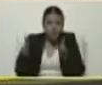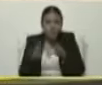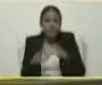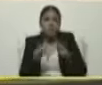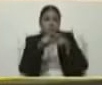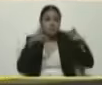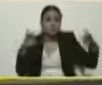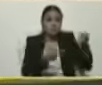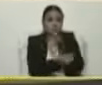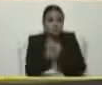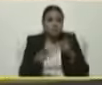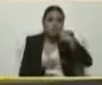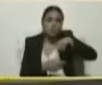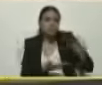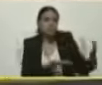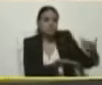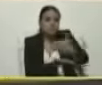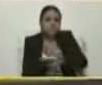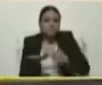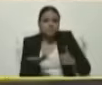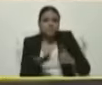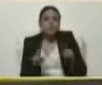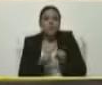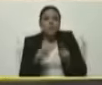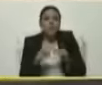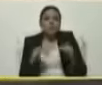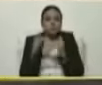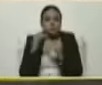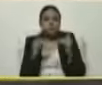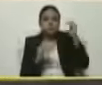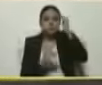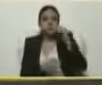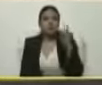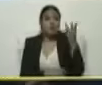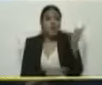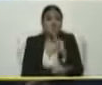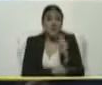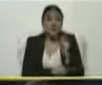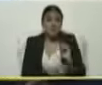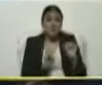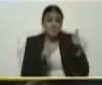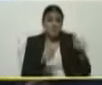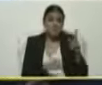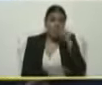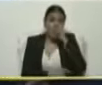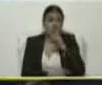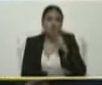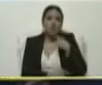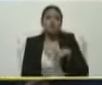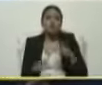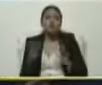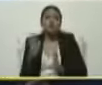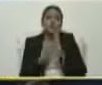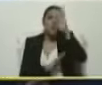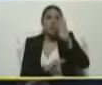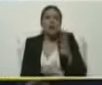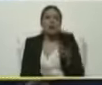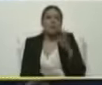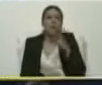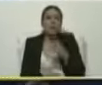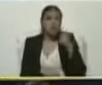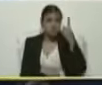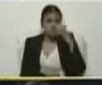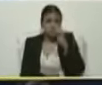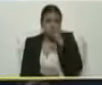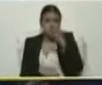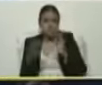económico. Recaudación. Aumentó en el primer semestre el 103% de la recaudación tributaria a el